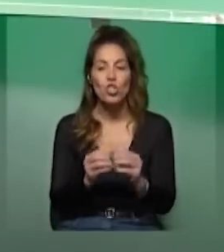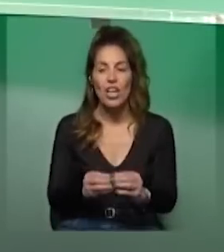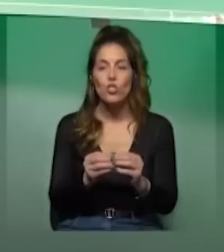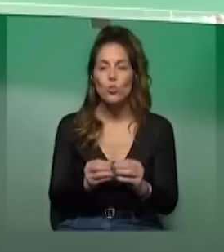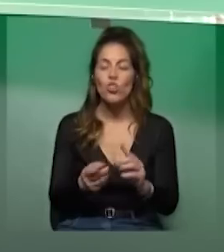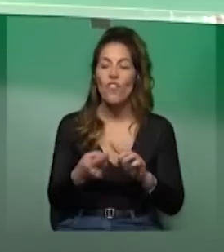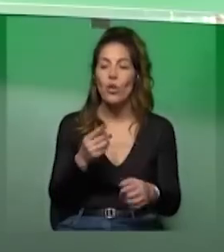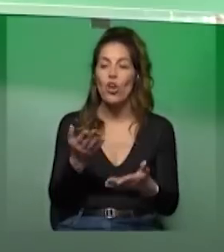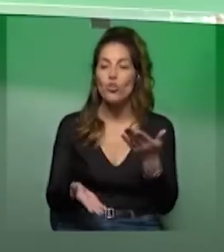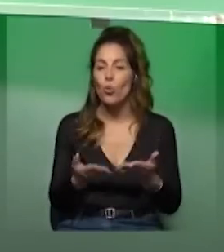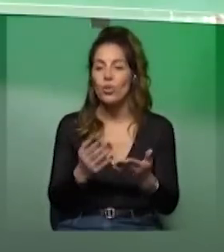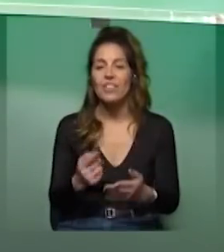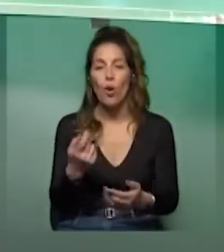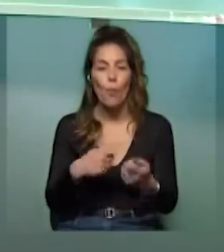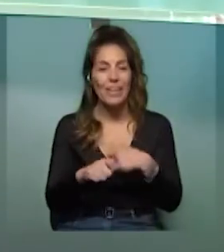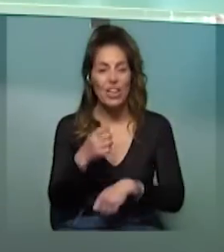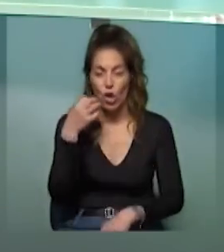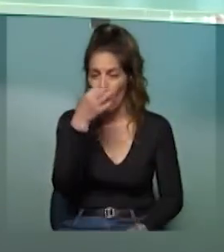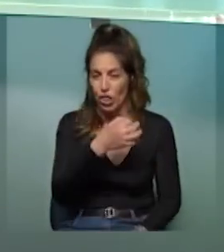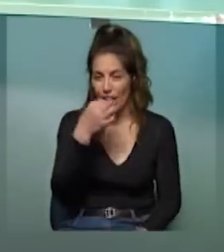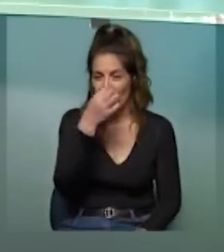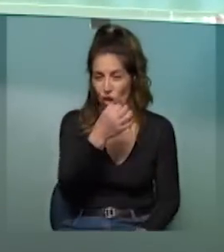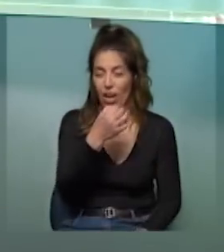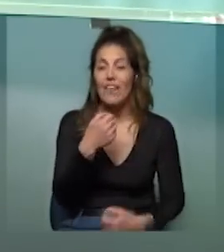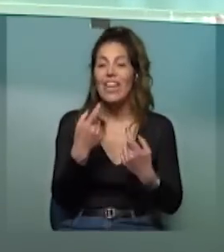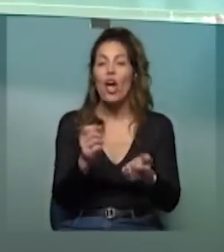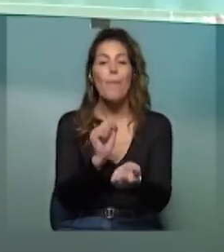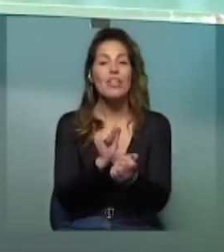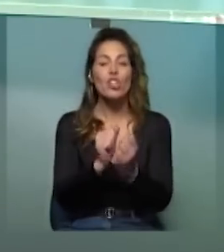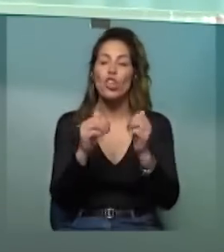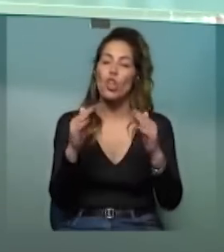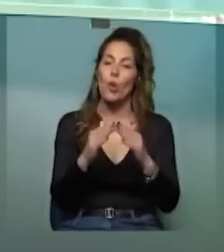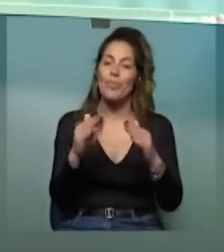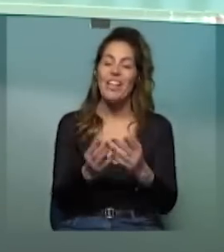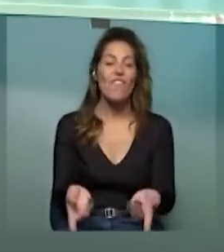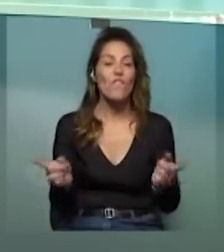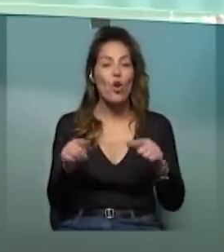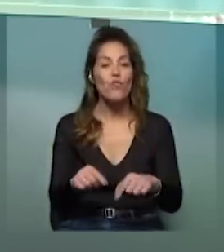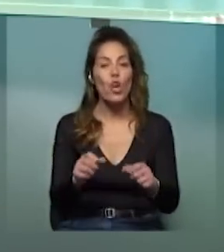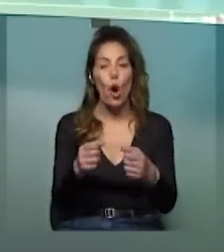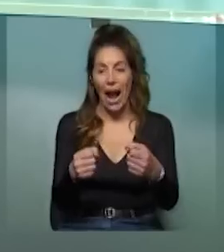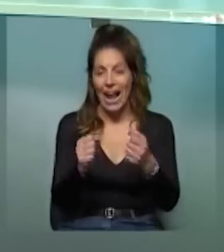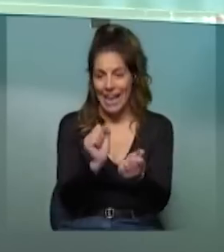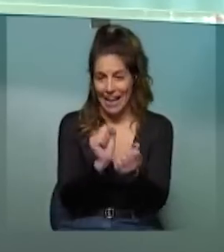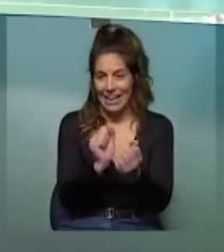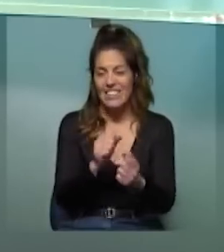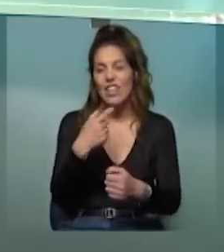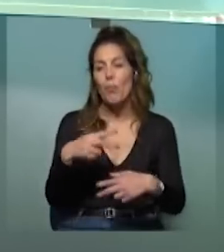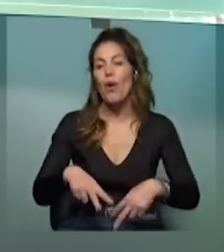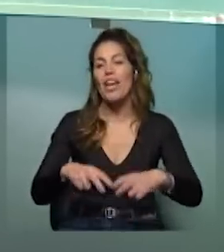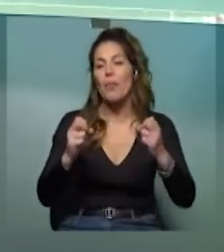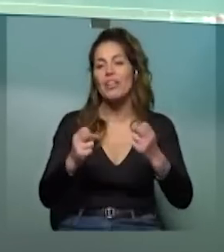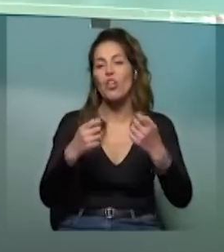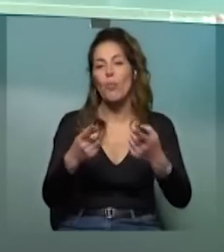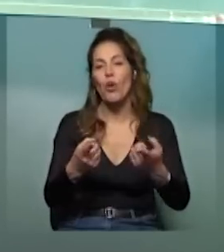la justicia ven ustedes un narcotraficante que había obtenido la prisión domiciliaria volvió a la cárcel tras la investigación que